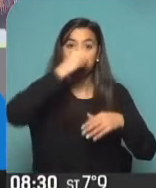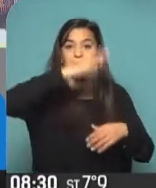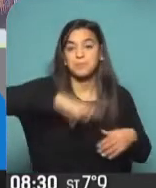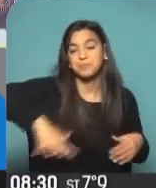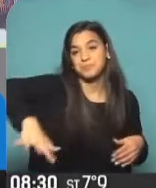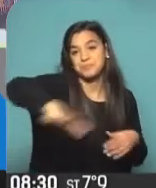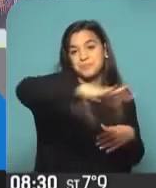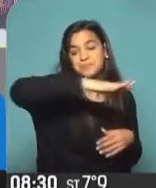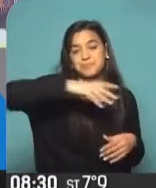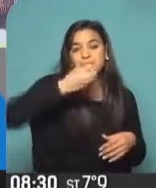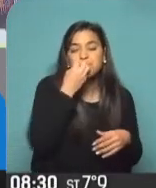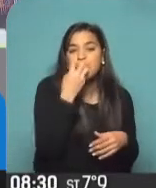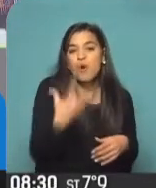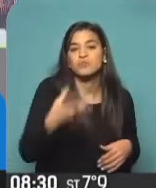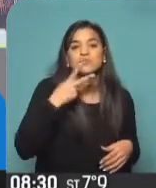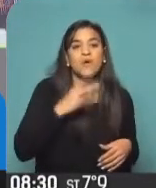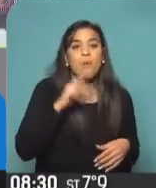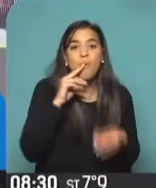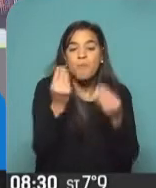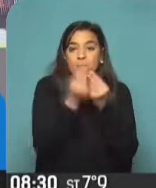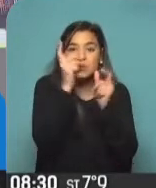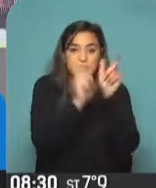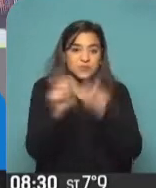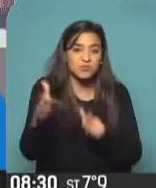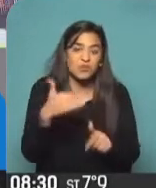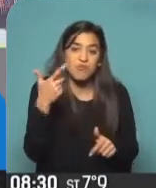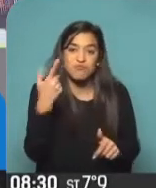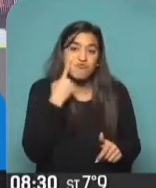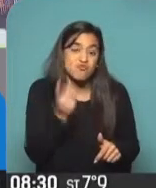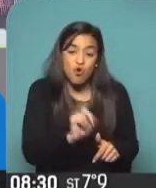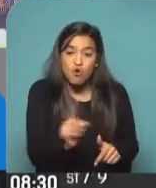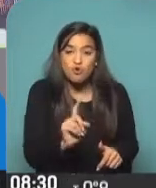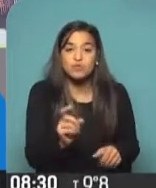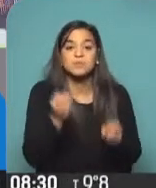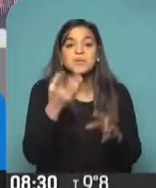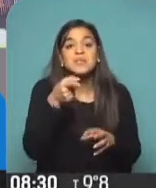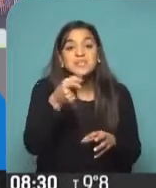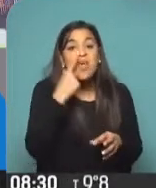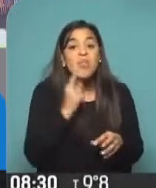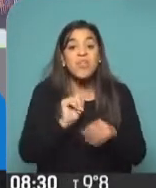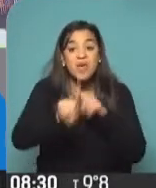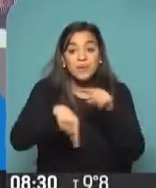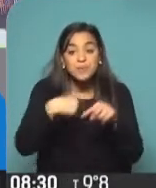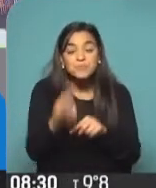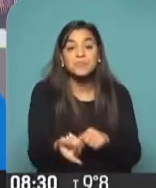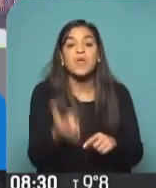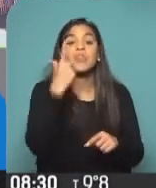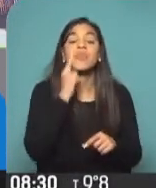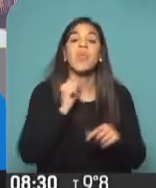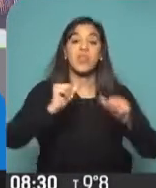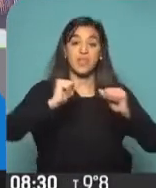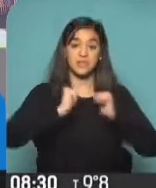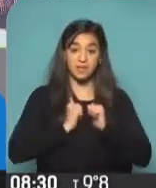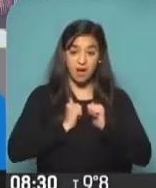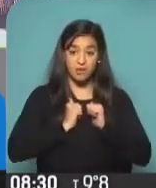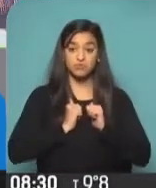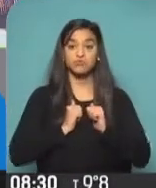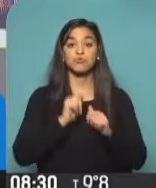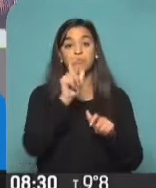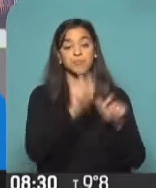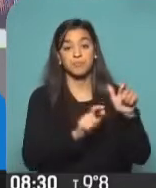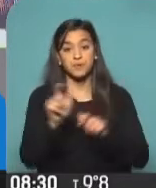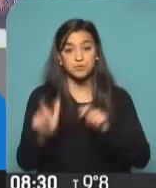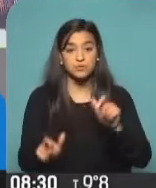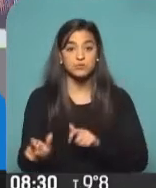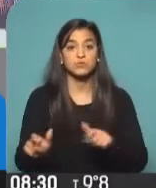tienen sanjuán y que mucha gente no conoce porque ese día siguiente tenemos un día de descanso donde la gente aprovecha